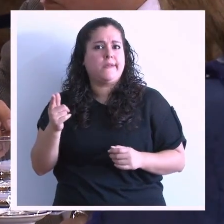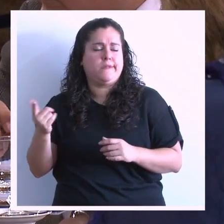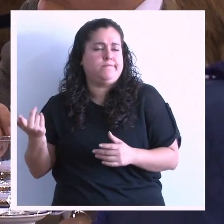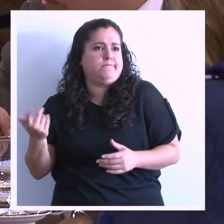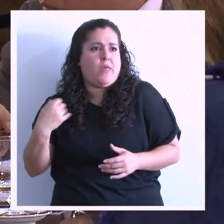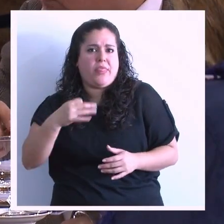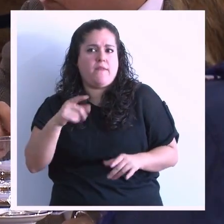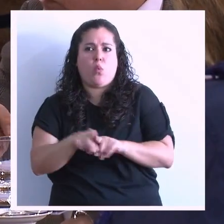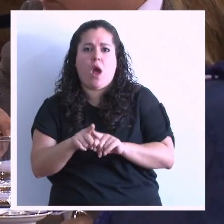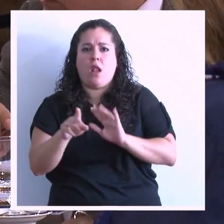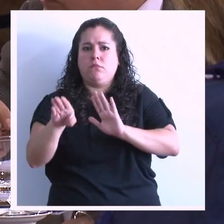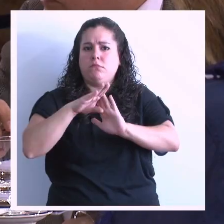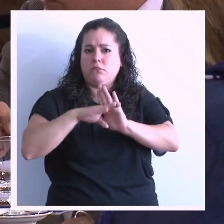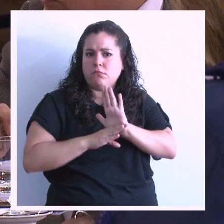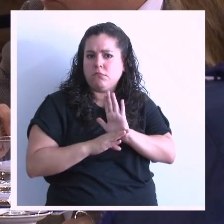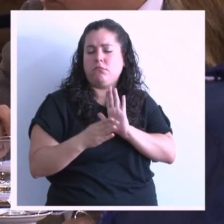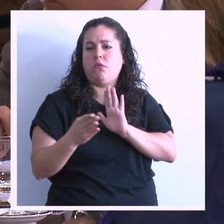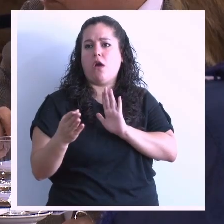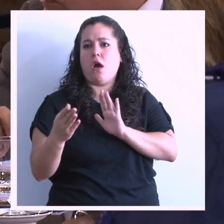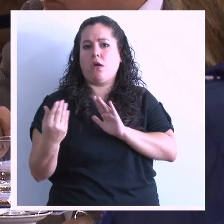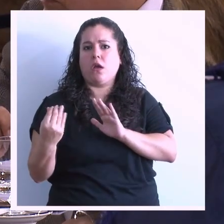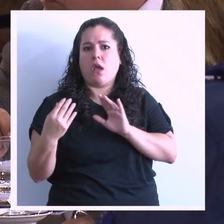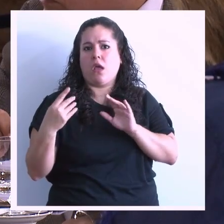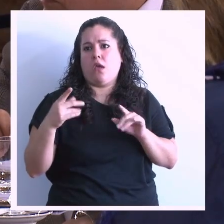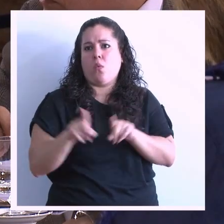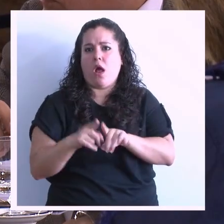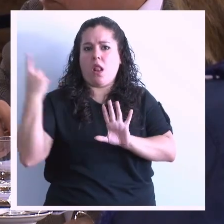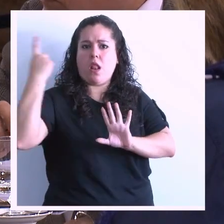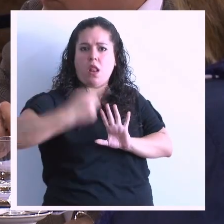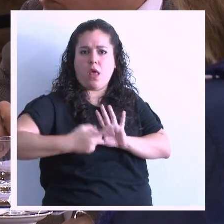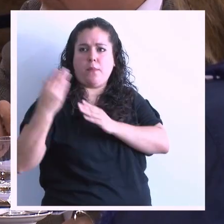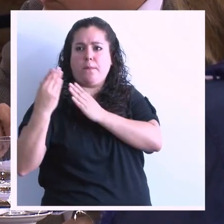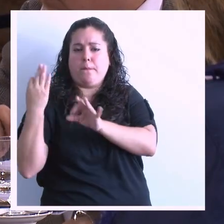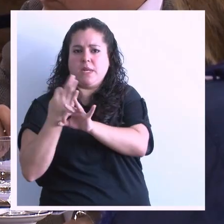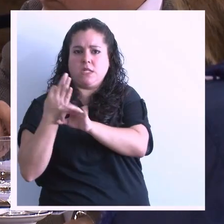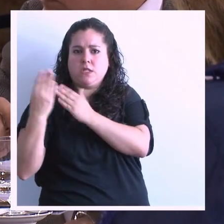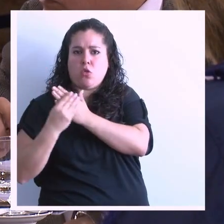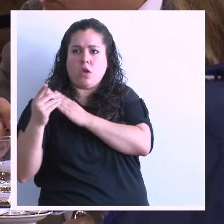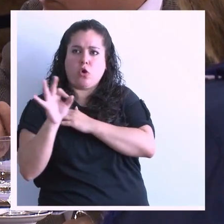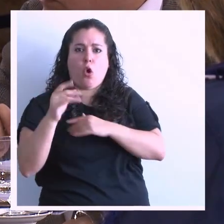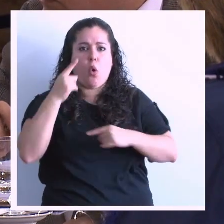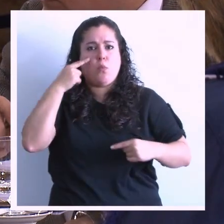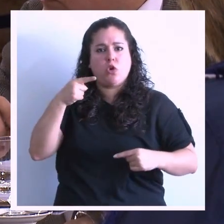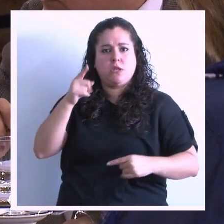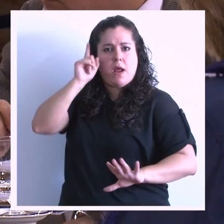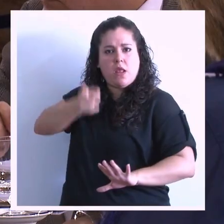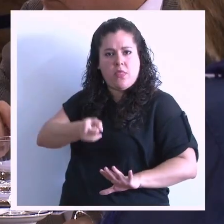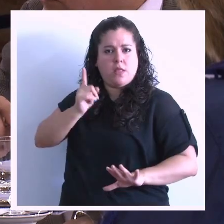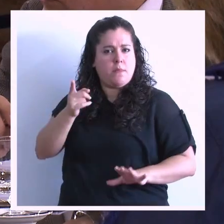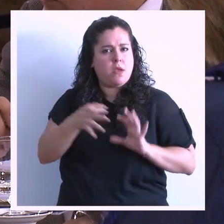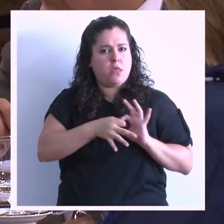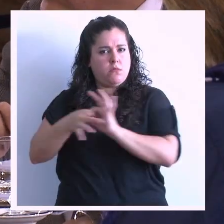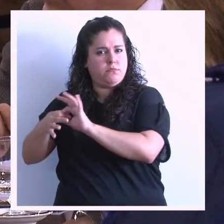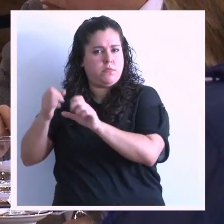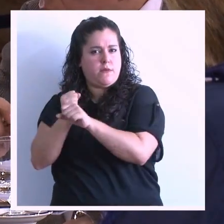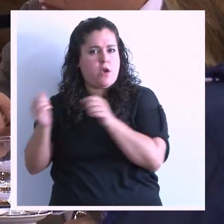de trato a los niños, desde normas higiénicas hasta aspectos pedagógicos que hay